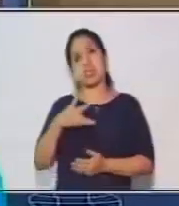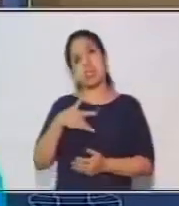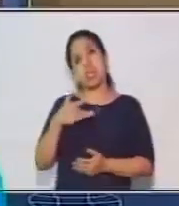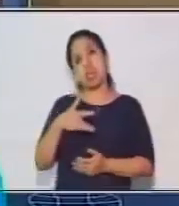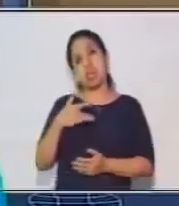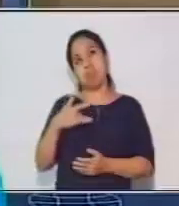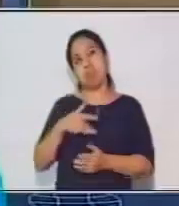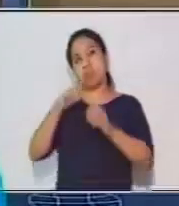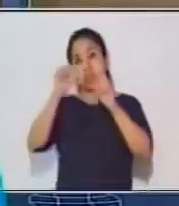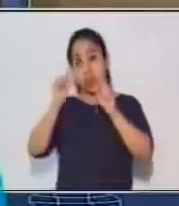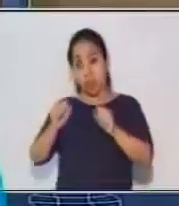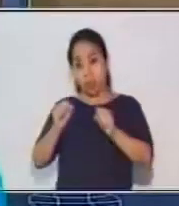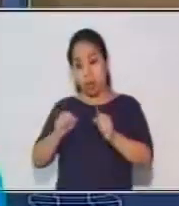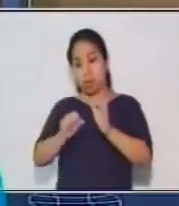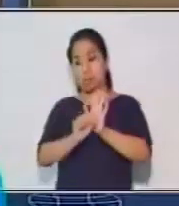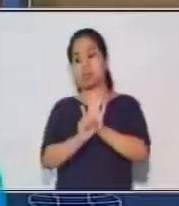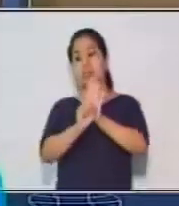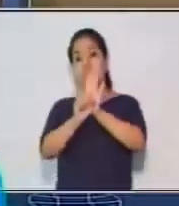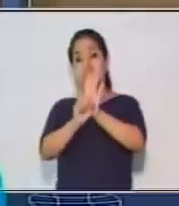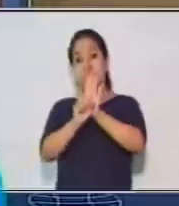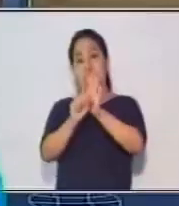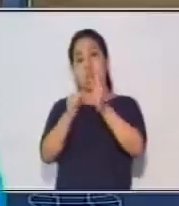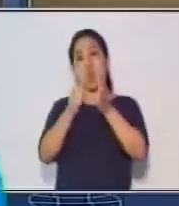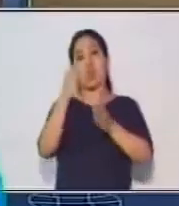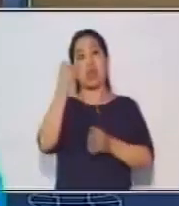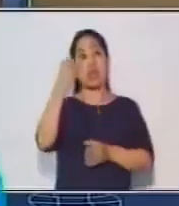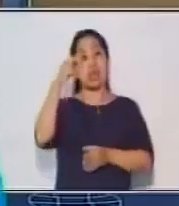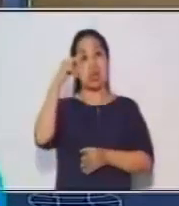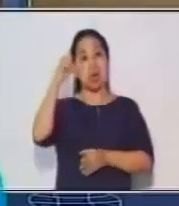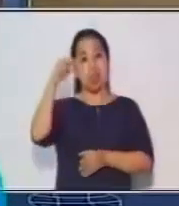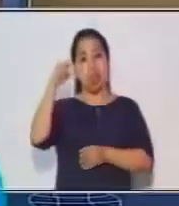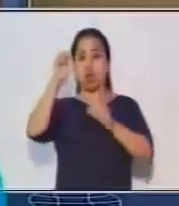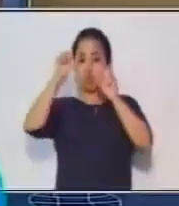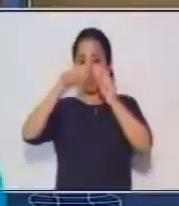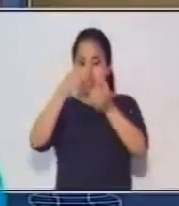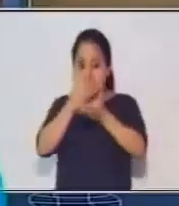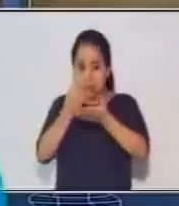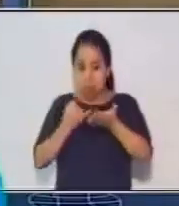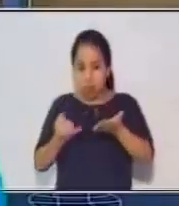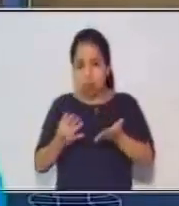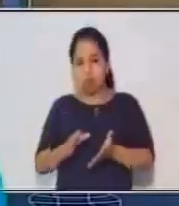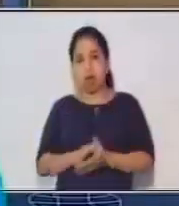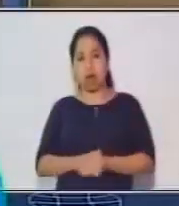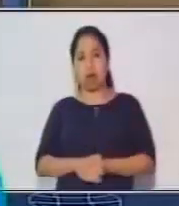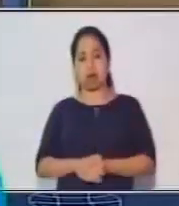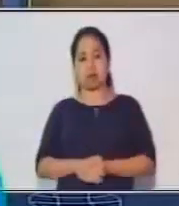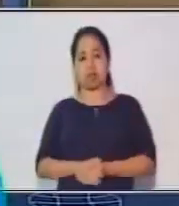sentimientos que se puedan representar con un ícono y luego pues tú los puedes dibujar o los puedes